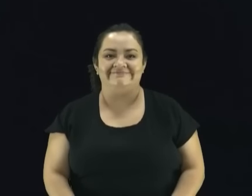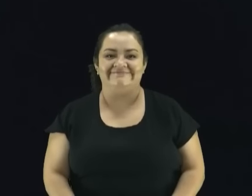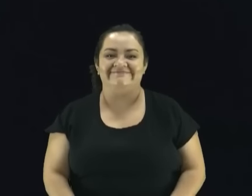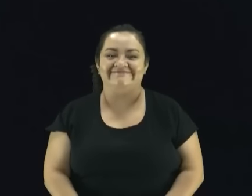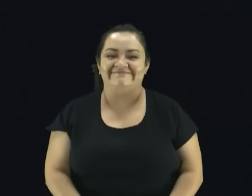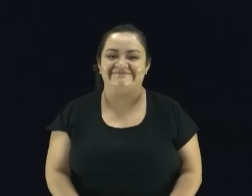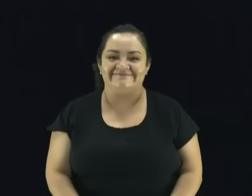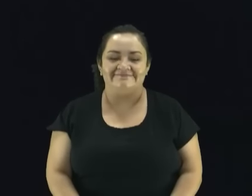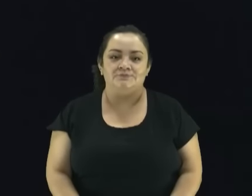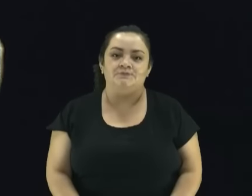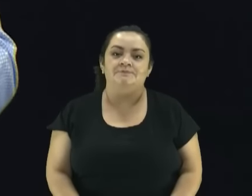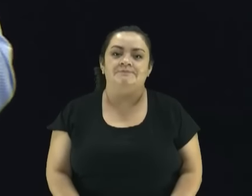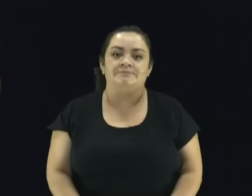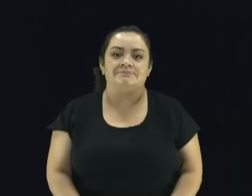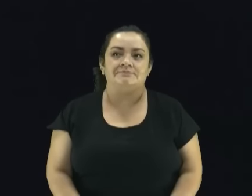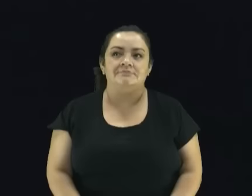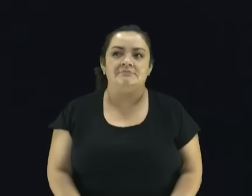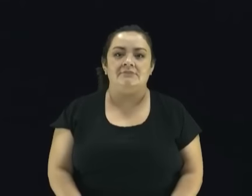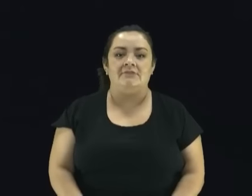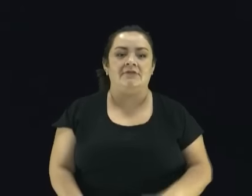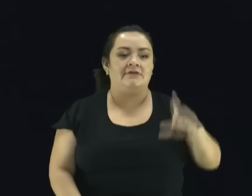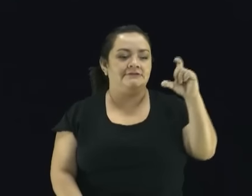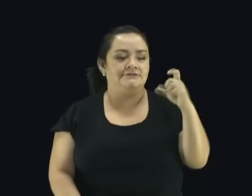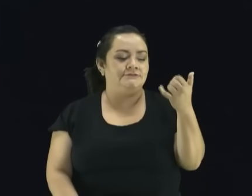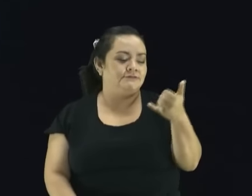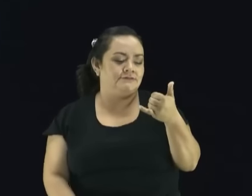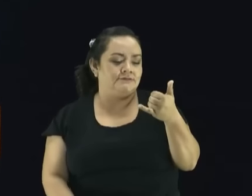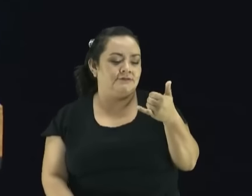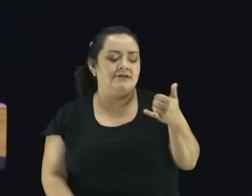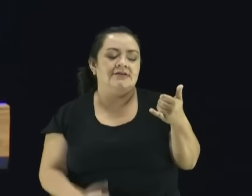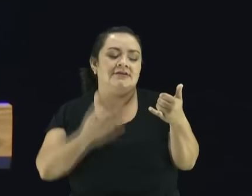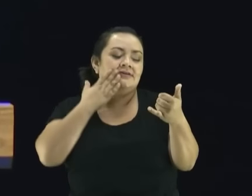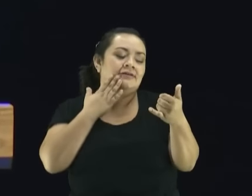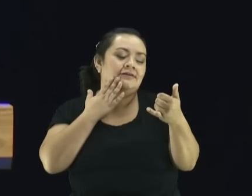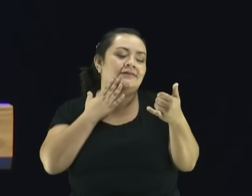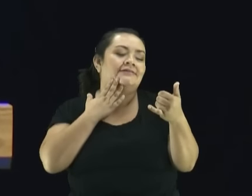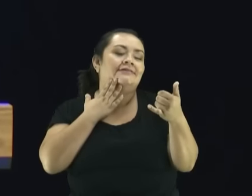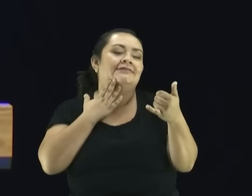Oiga y el que está viendo la foto en instagram hasta se